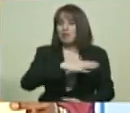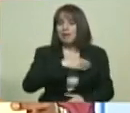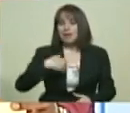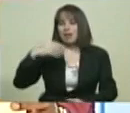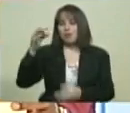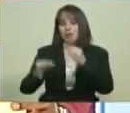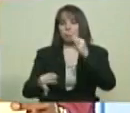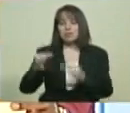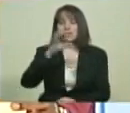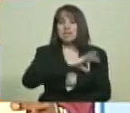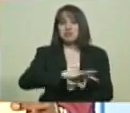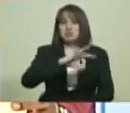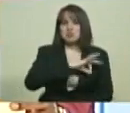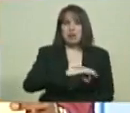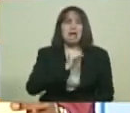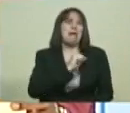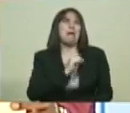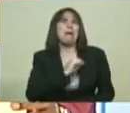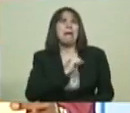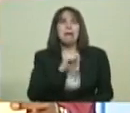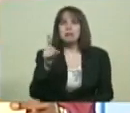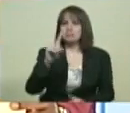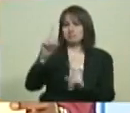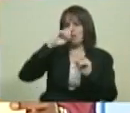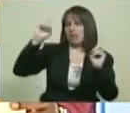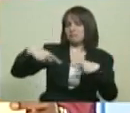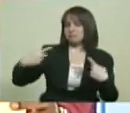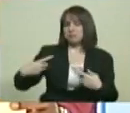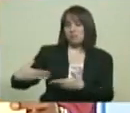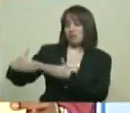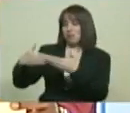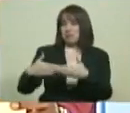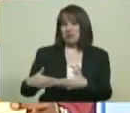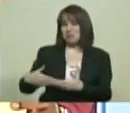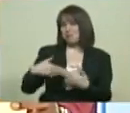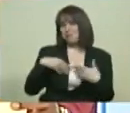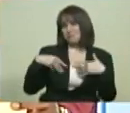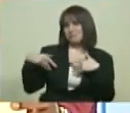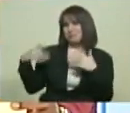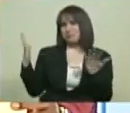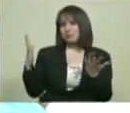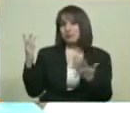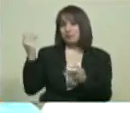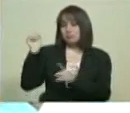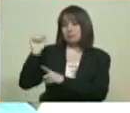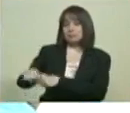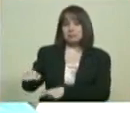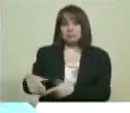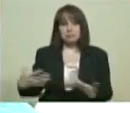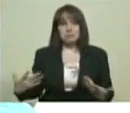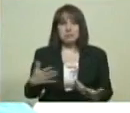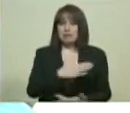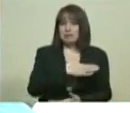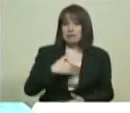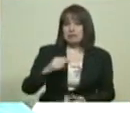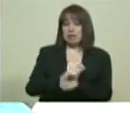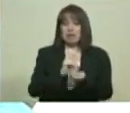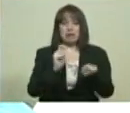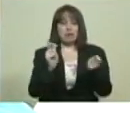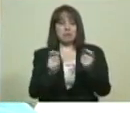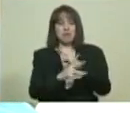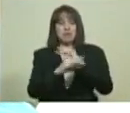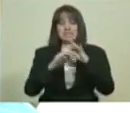se dejará intimidar por las amenazas del gran buitre del norte que intenta convertir en sal y